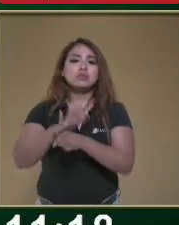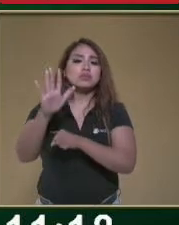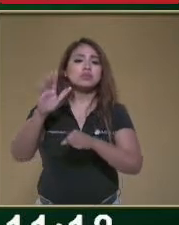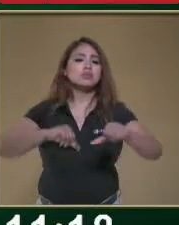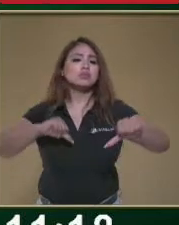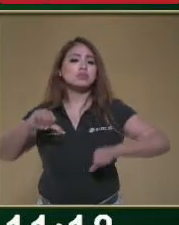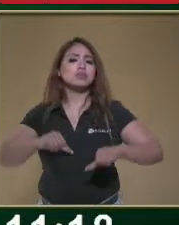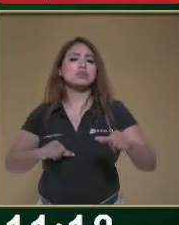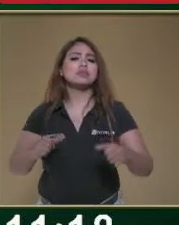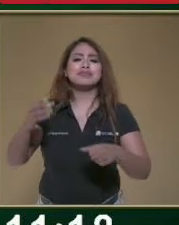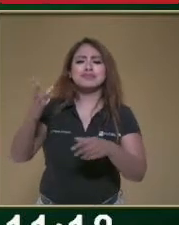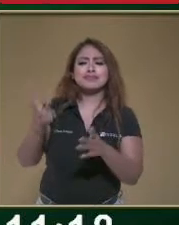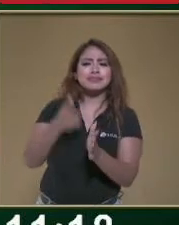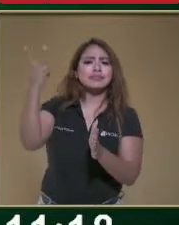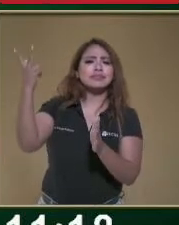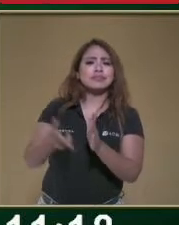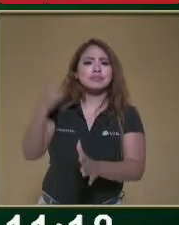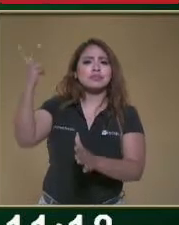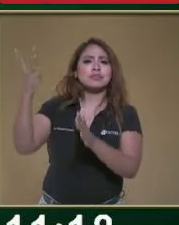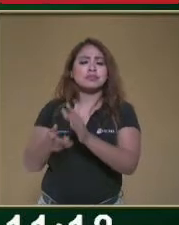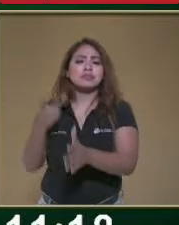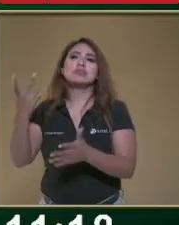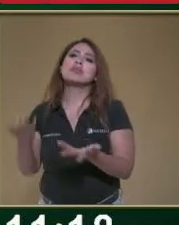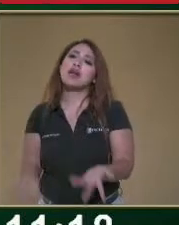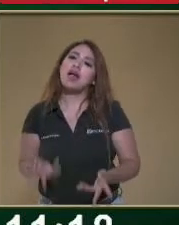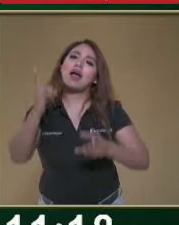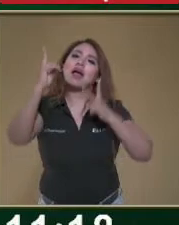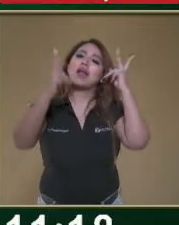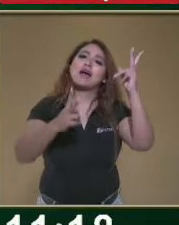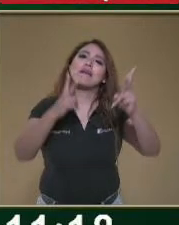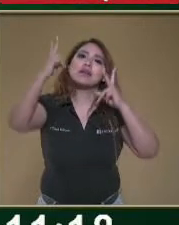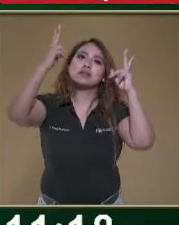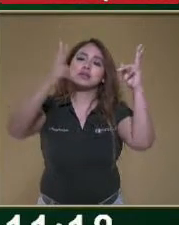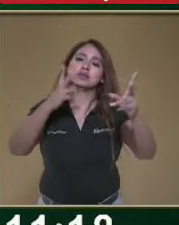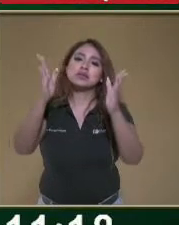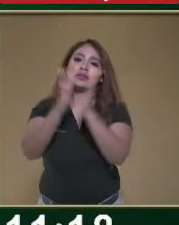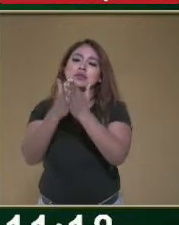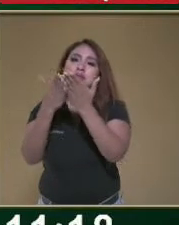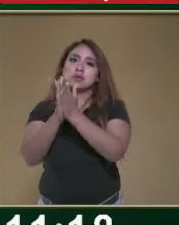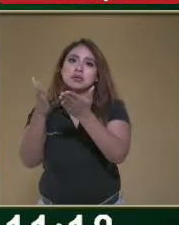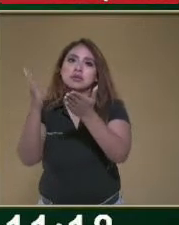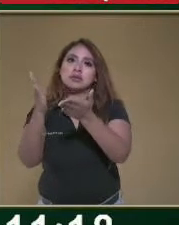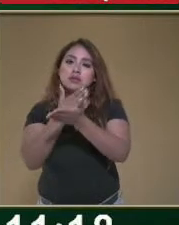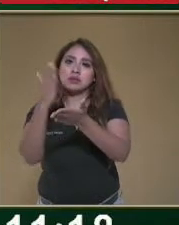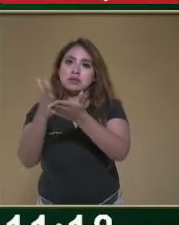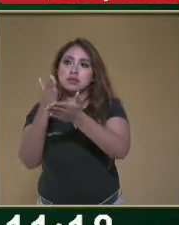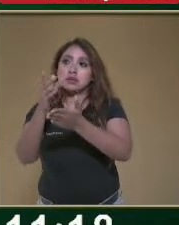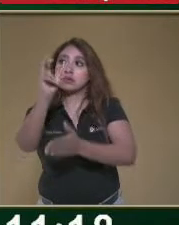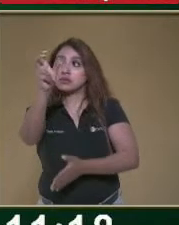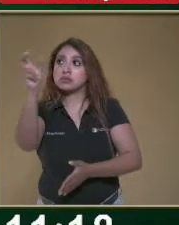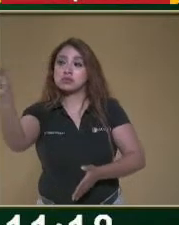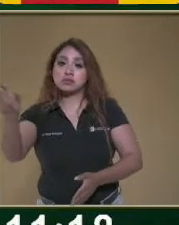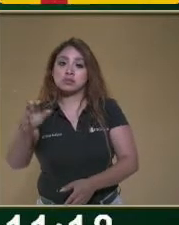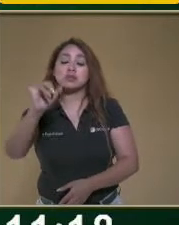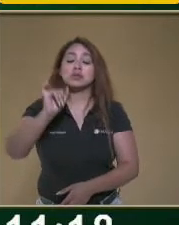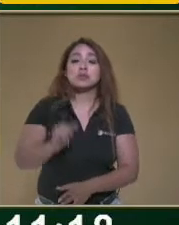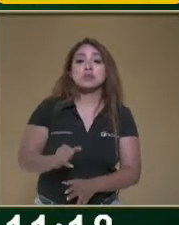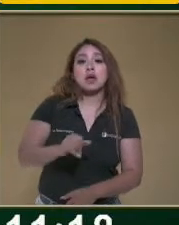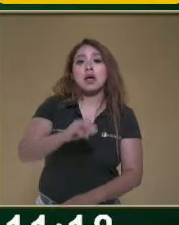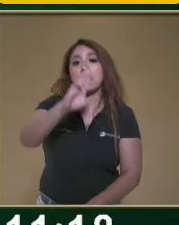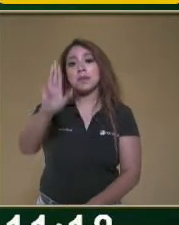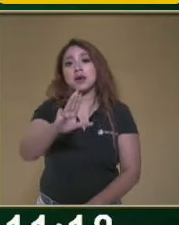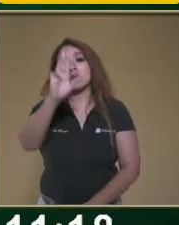repite durante la semana? La visita a la biblioteca. Así es. Observa que el miércoles 19 y el viernes